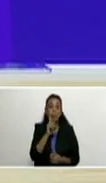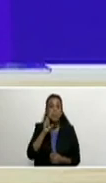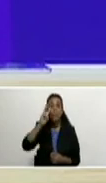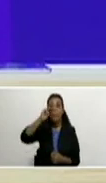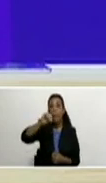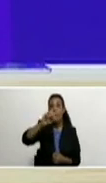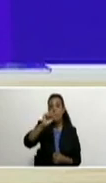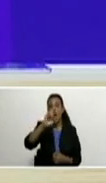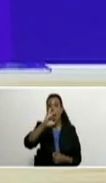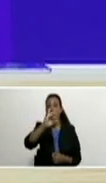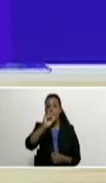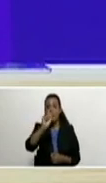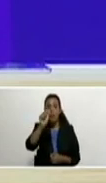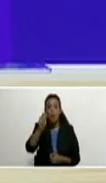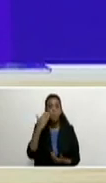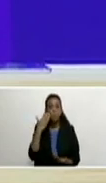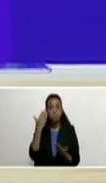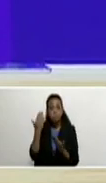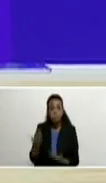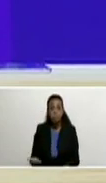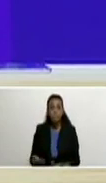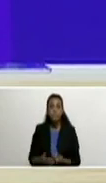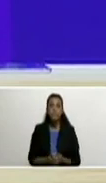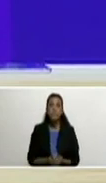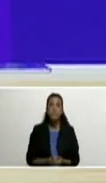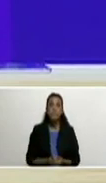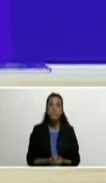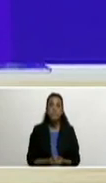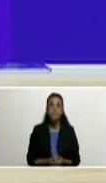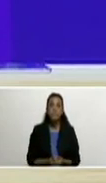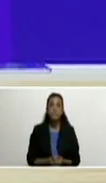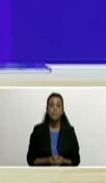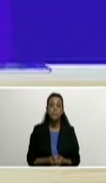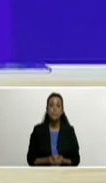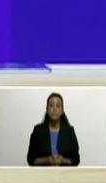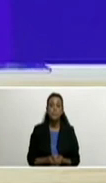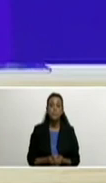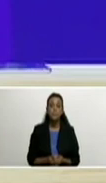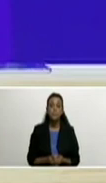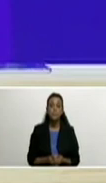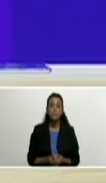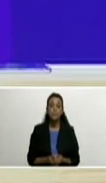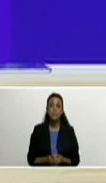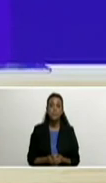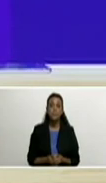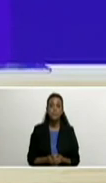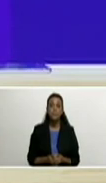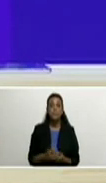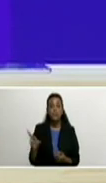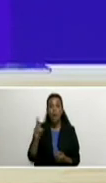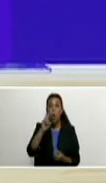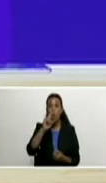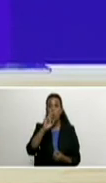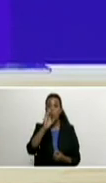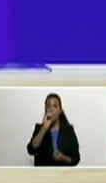que ofrendó su vida por nuestra patria, Robert Serra.